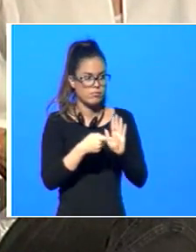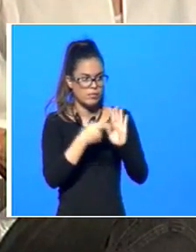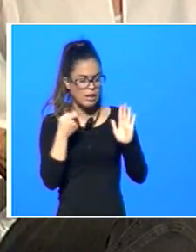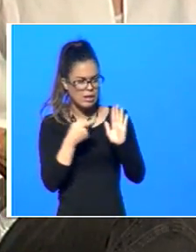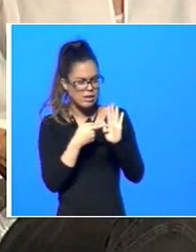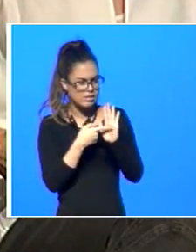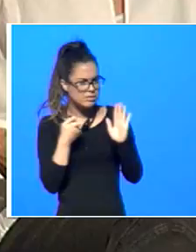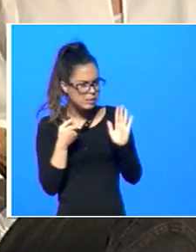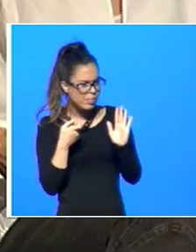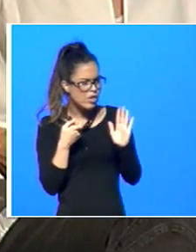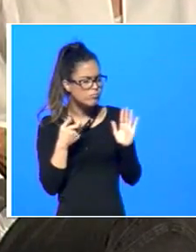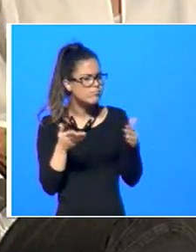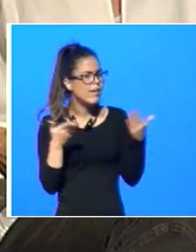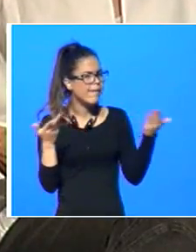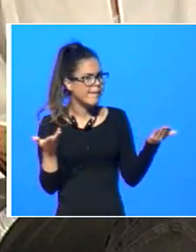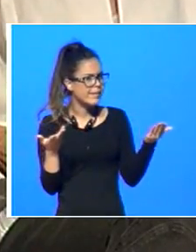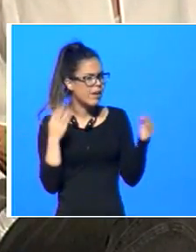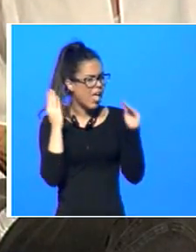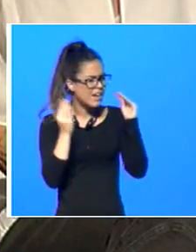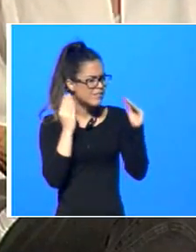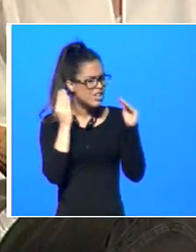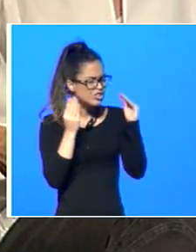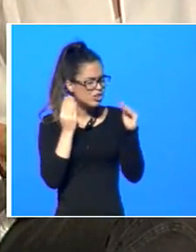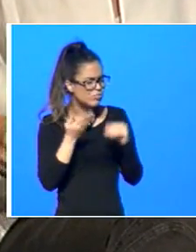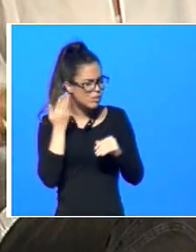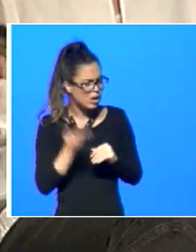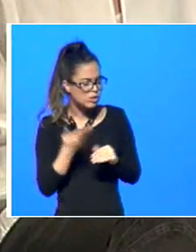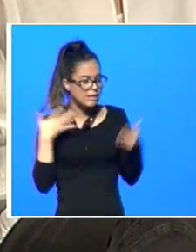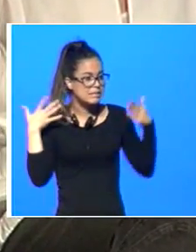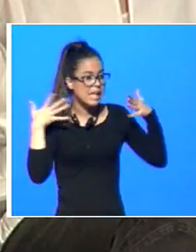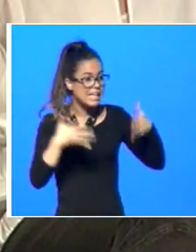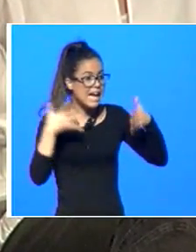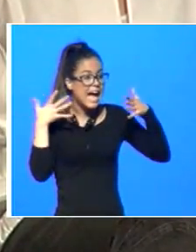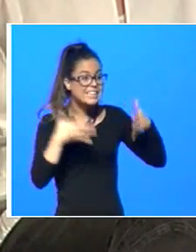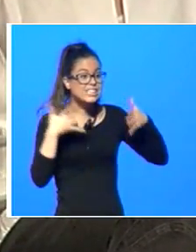reflexión muy importante sobre su ser asesor